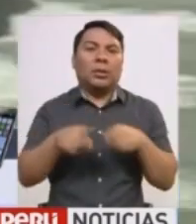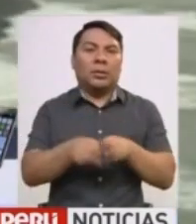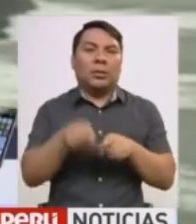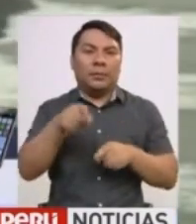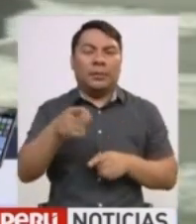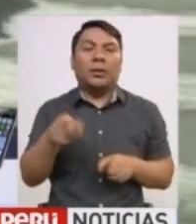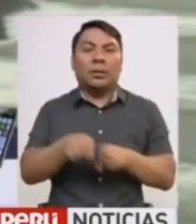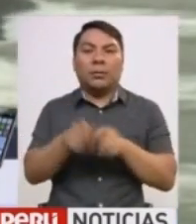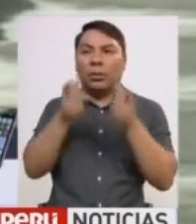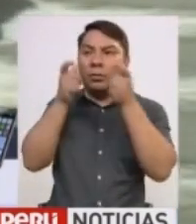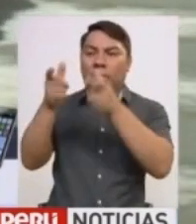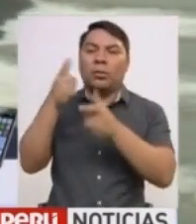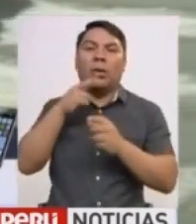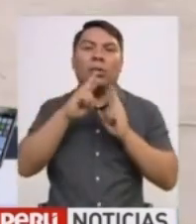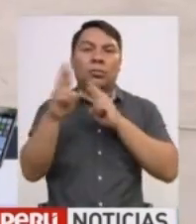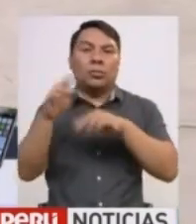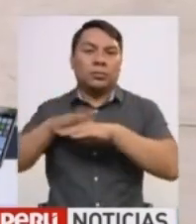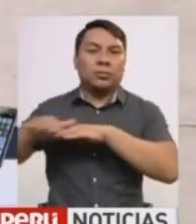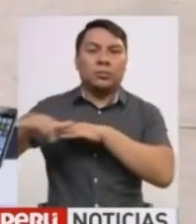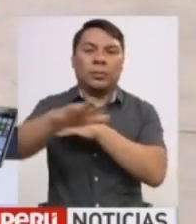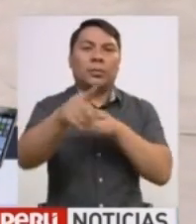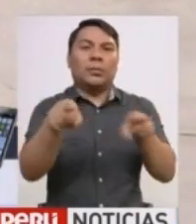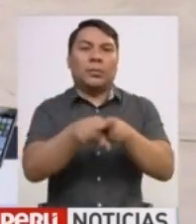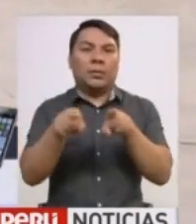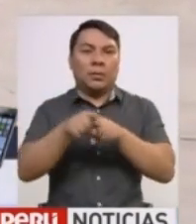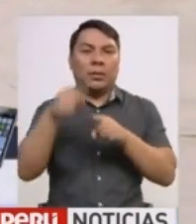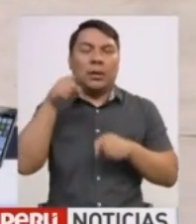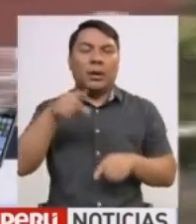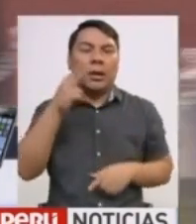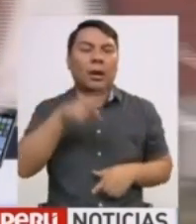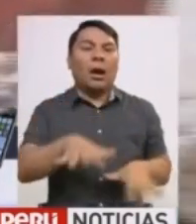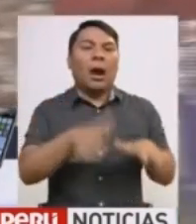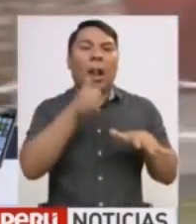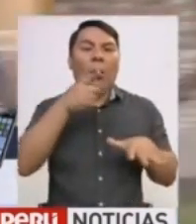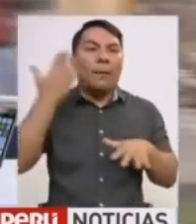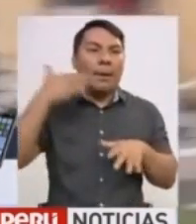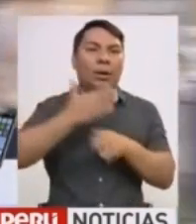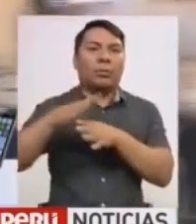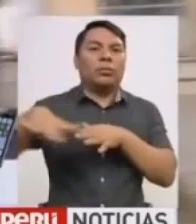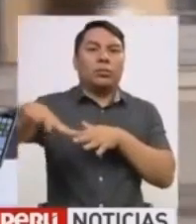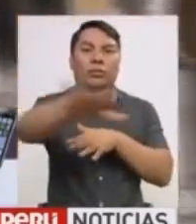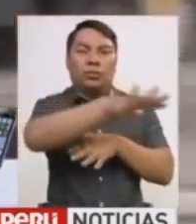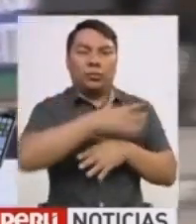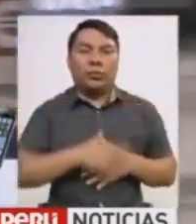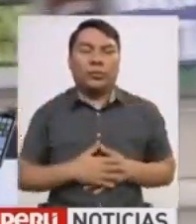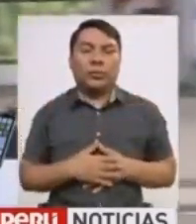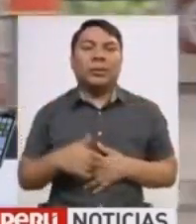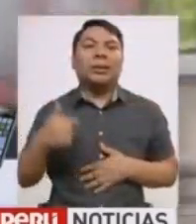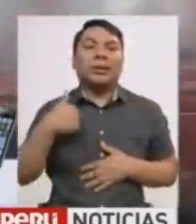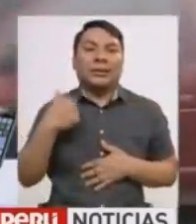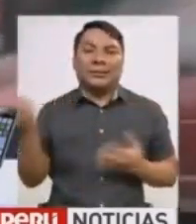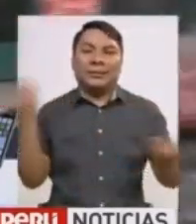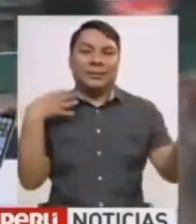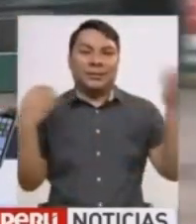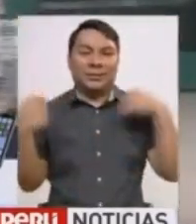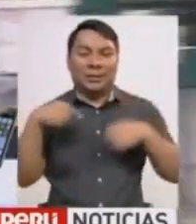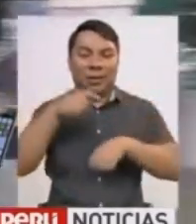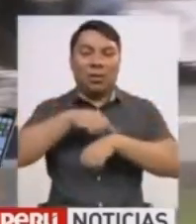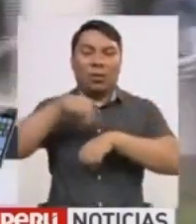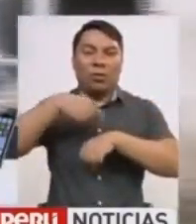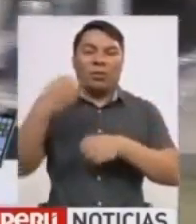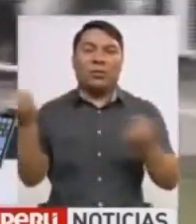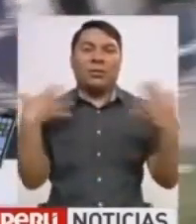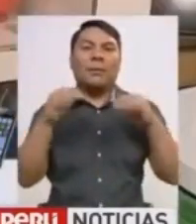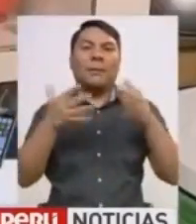los huaicos, sino también del abastecimiento a la ciudadanía. Fíjense, nosotros hemos recibido en las últimas horas más